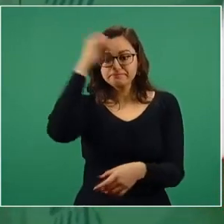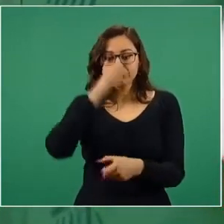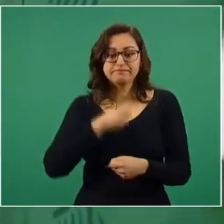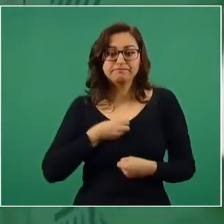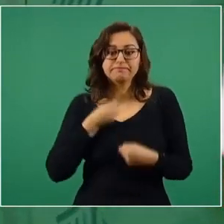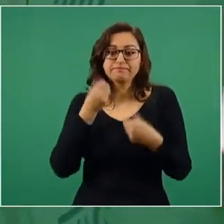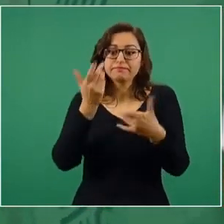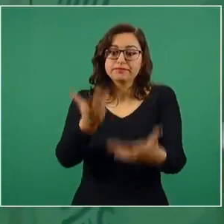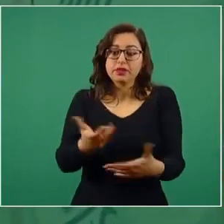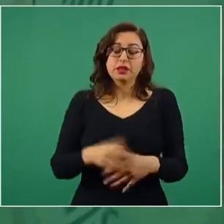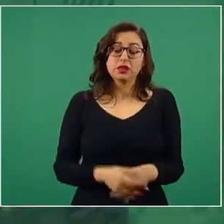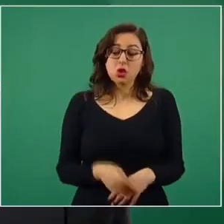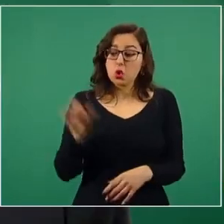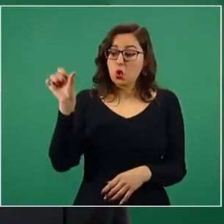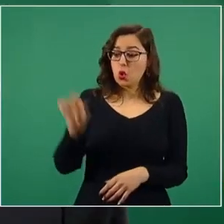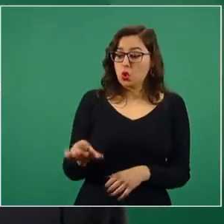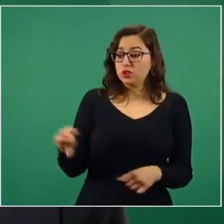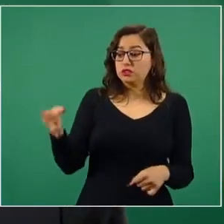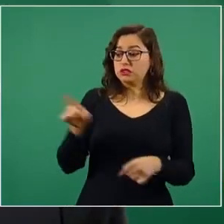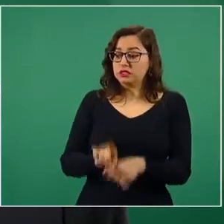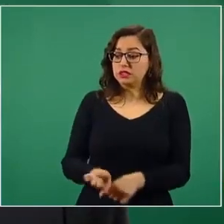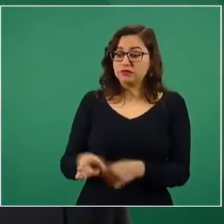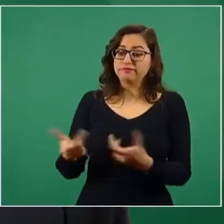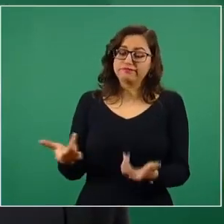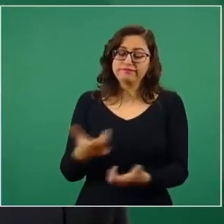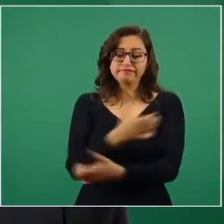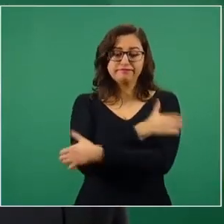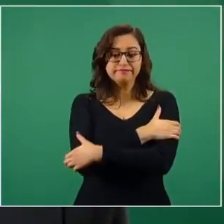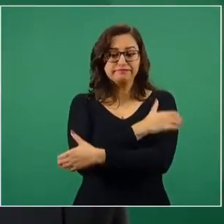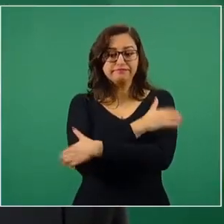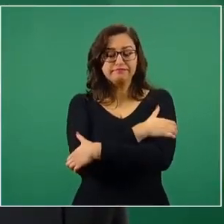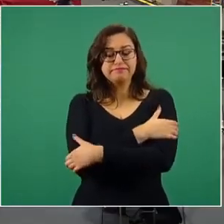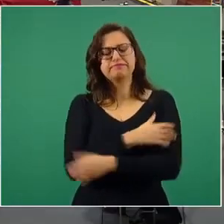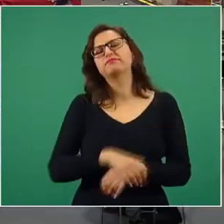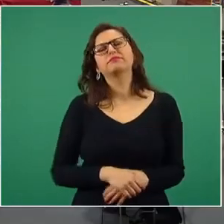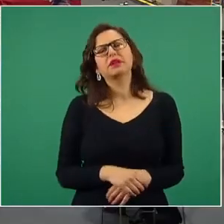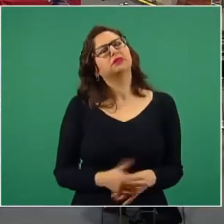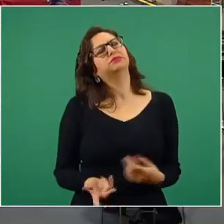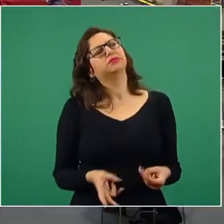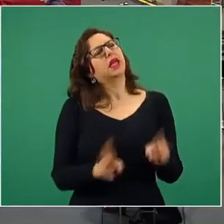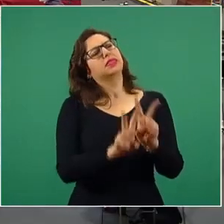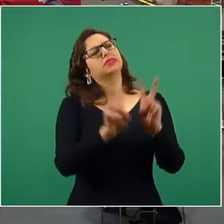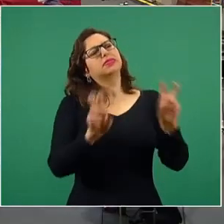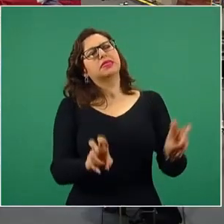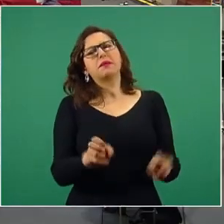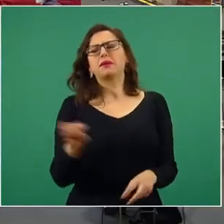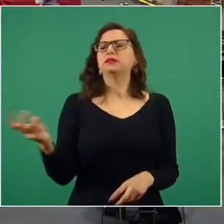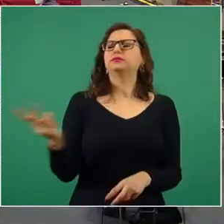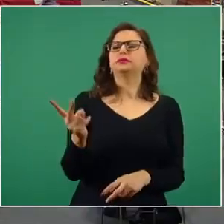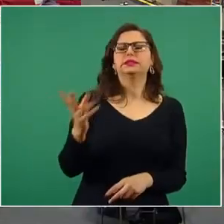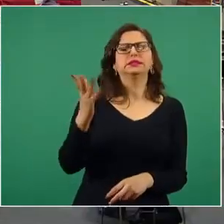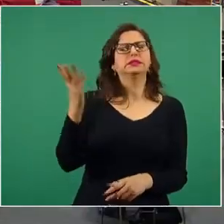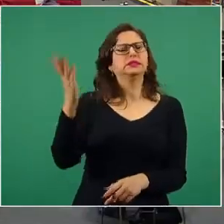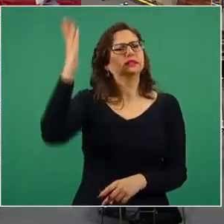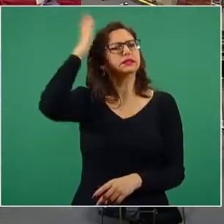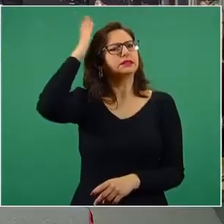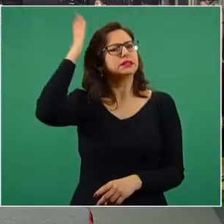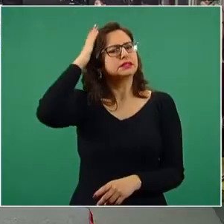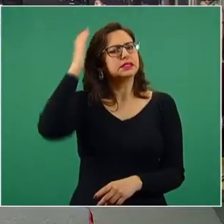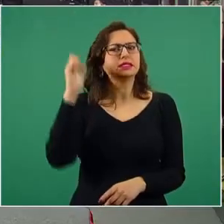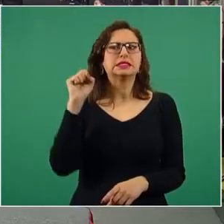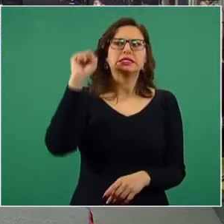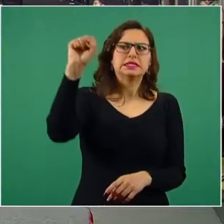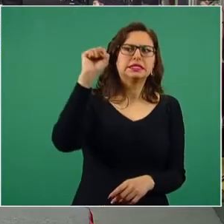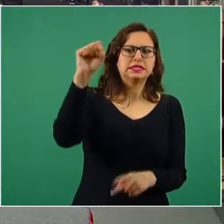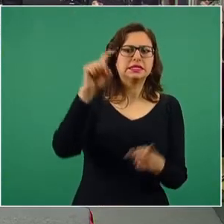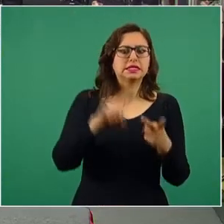pues un abrazo muy fraterno, muy solidario. Y con respecto a los señalamientos que hacen hacia el sindicato y al